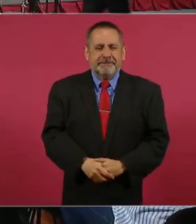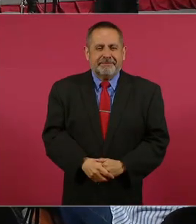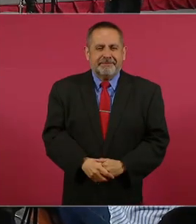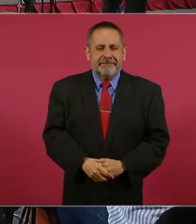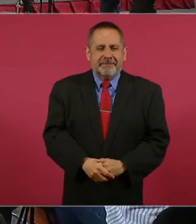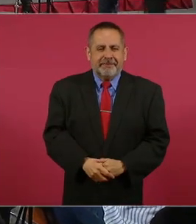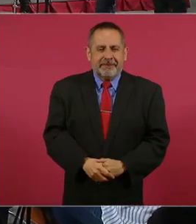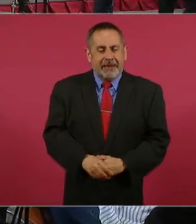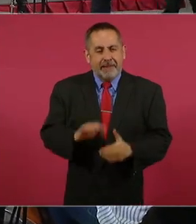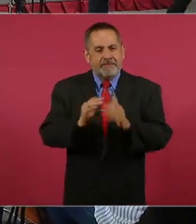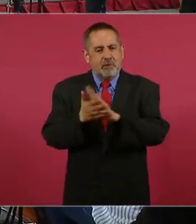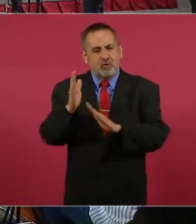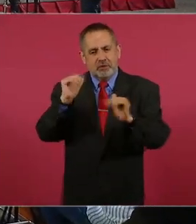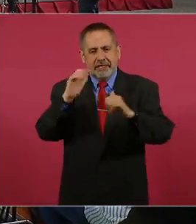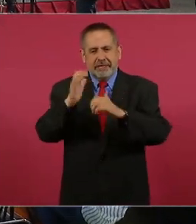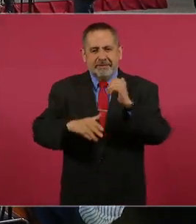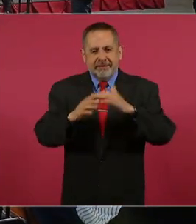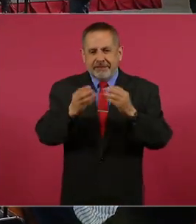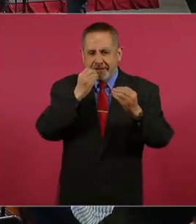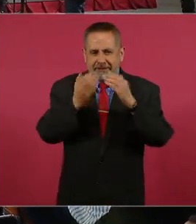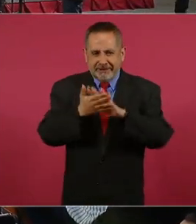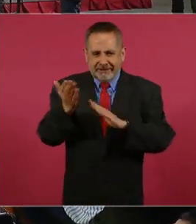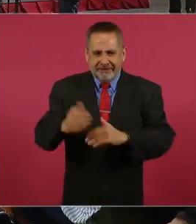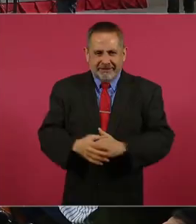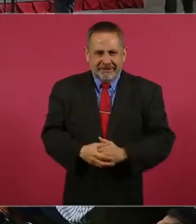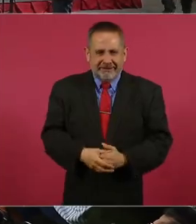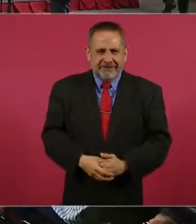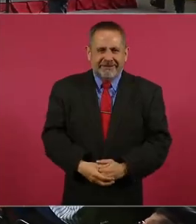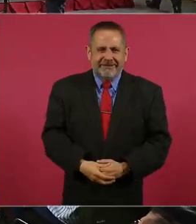Bueno, ya, vámonos a desayunar.